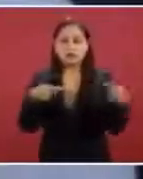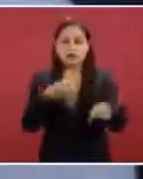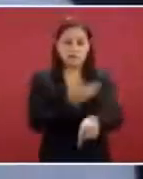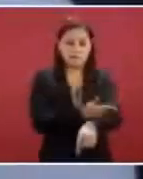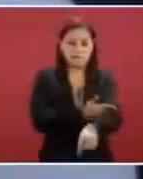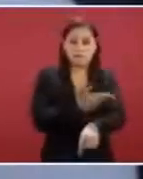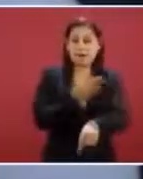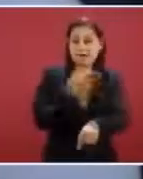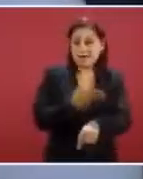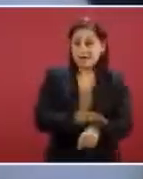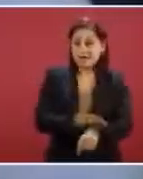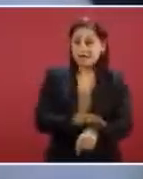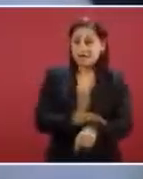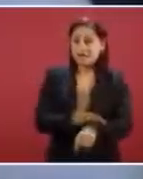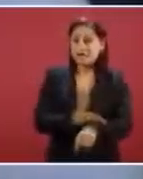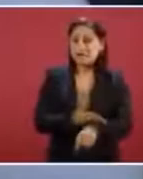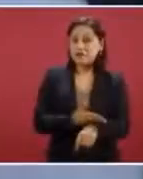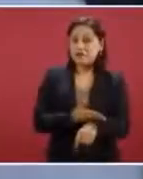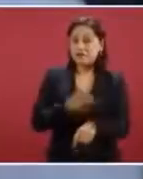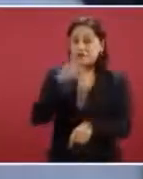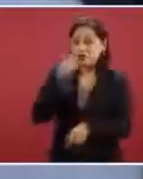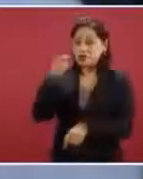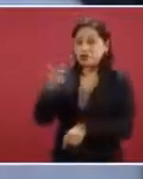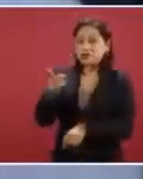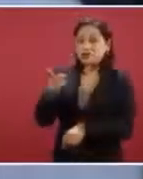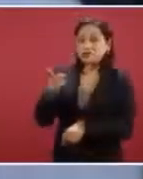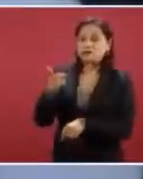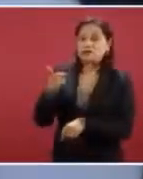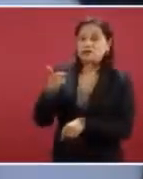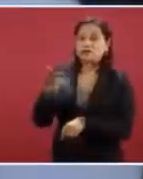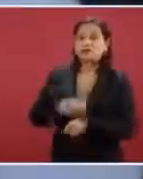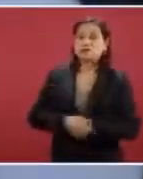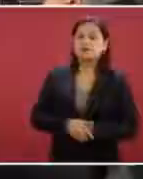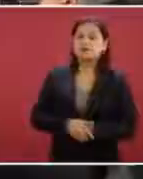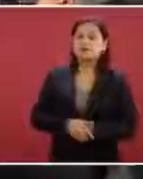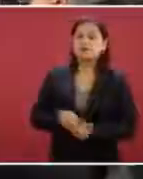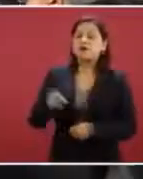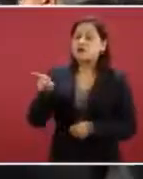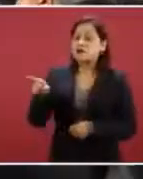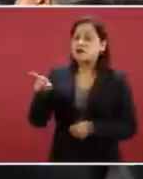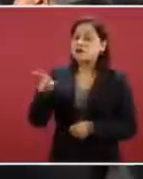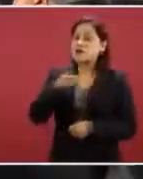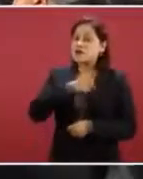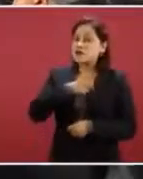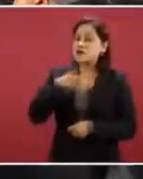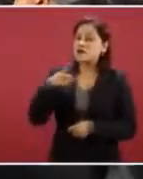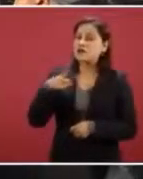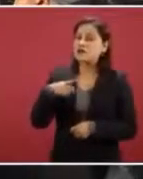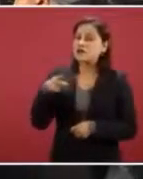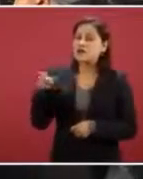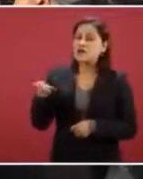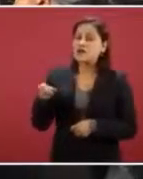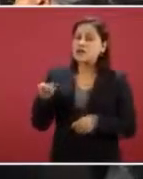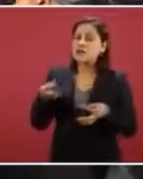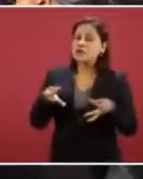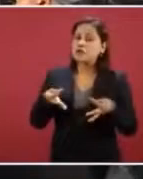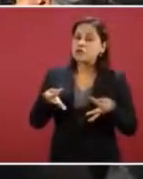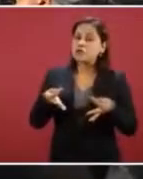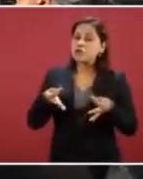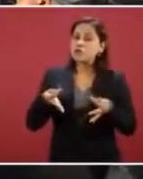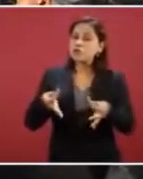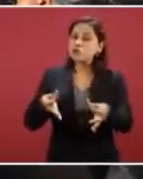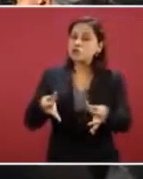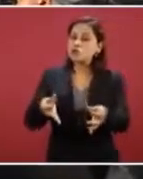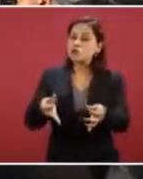dice también que tiene que ser un cirujano para utilizar la violencia. Es un presidente que no